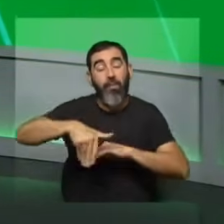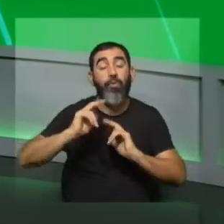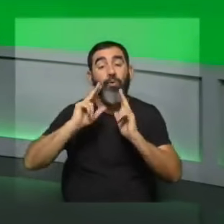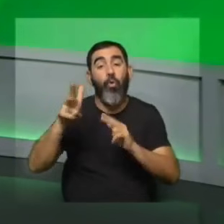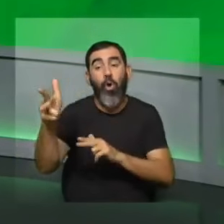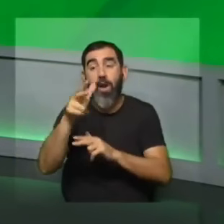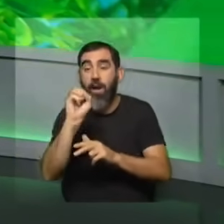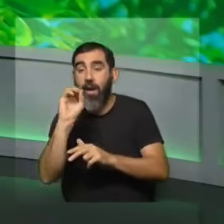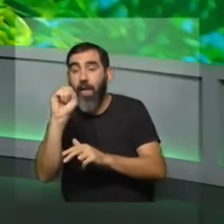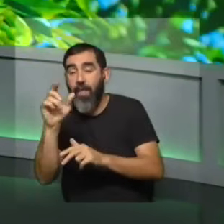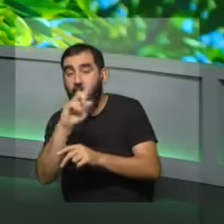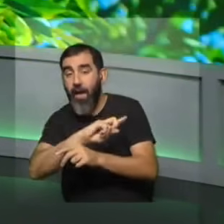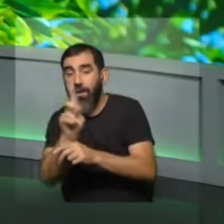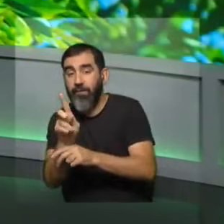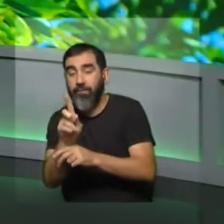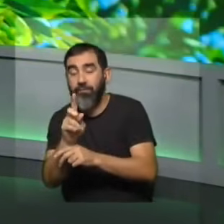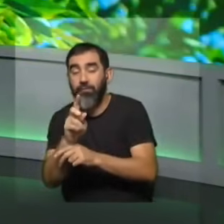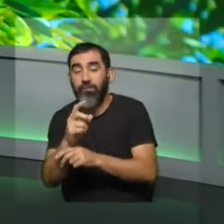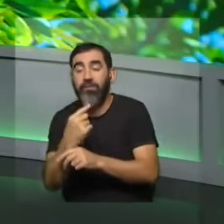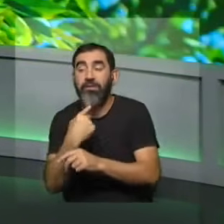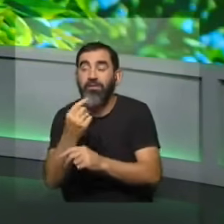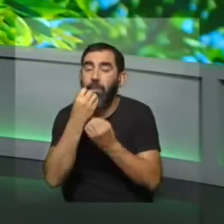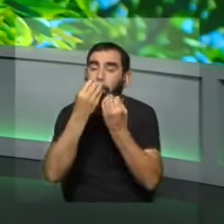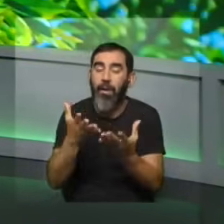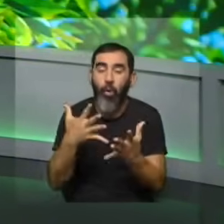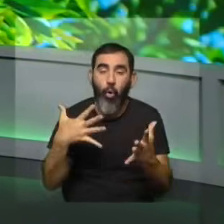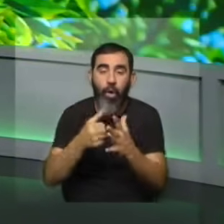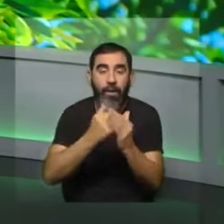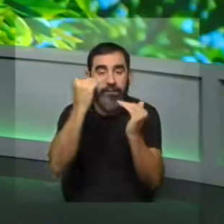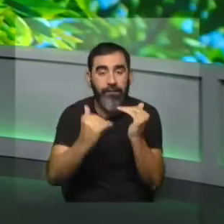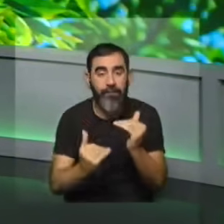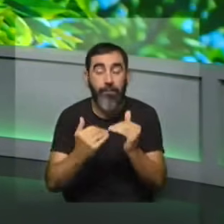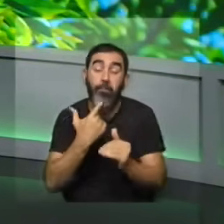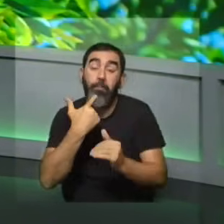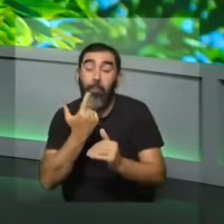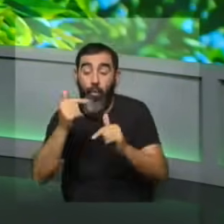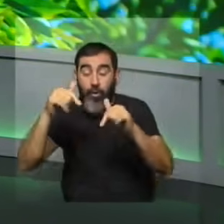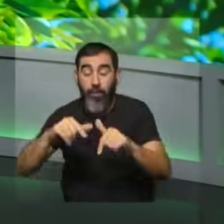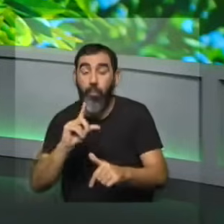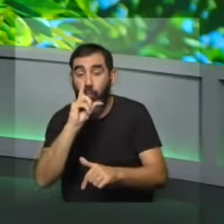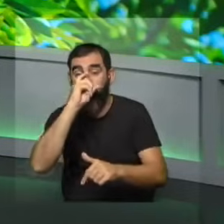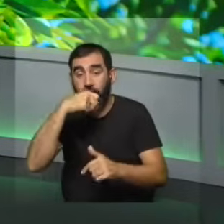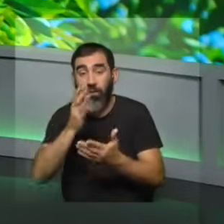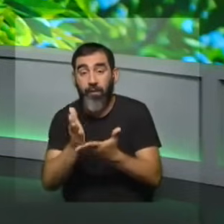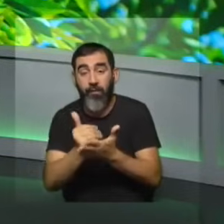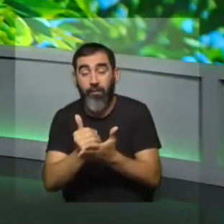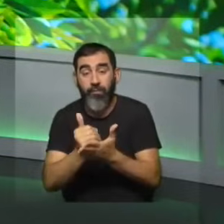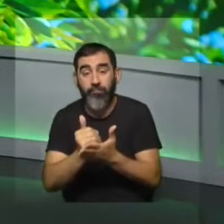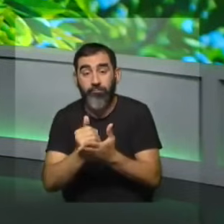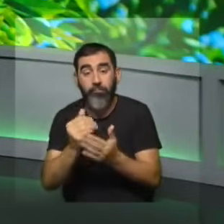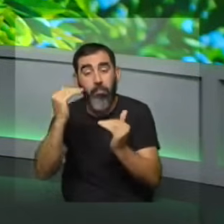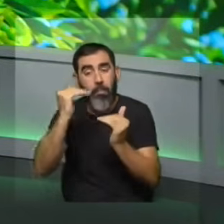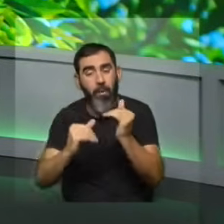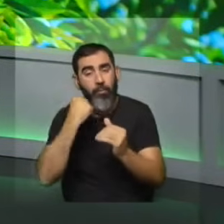los radares y controles de velocidad son herramientas para mejorar la siniestralidad y puso como ejemplo Montevideo, donde su utilización